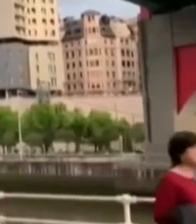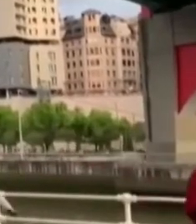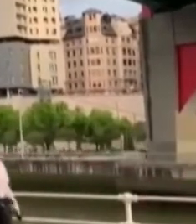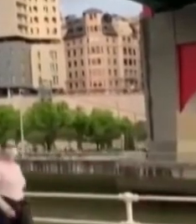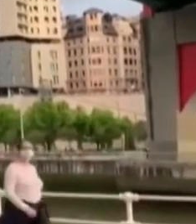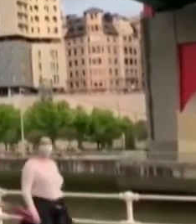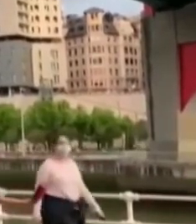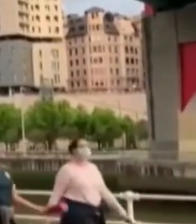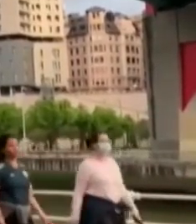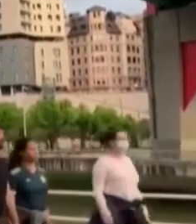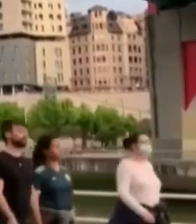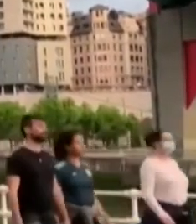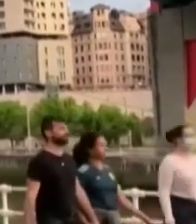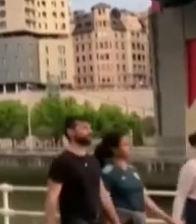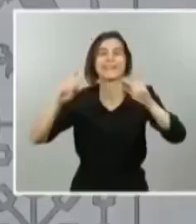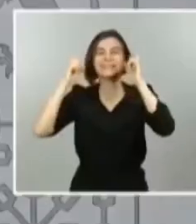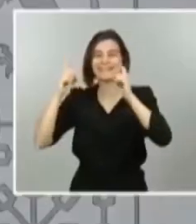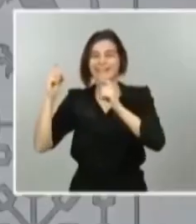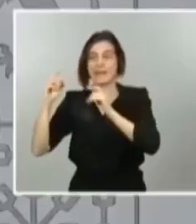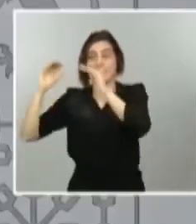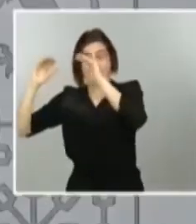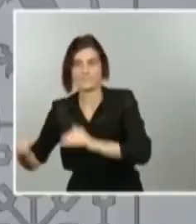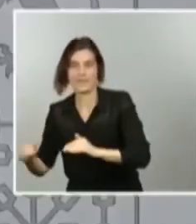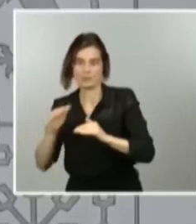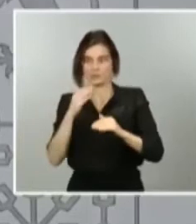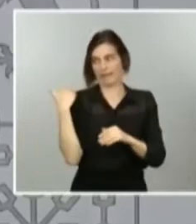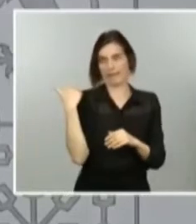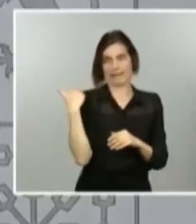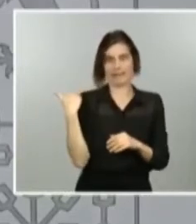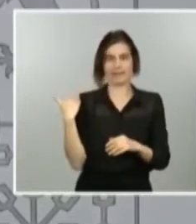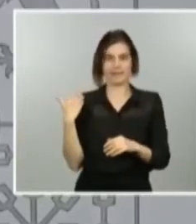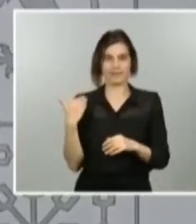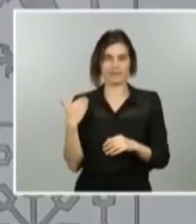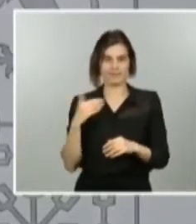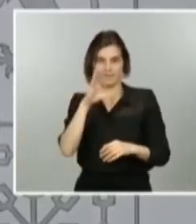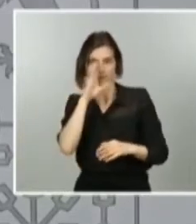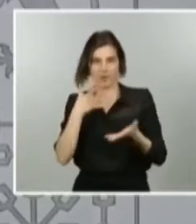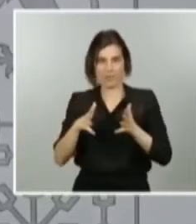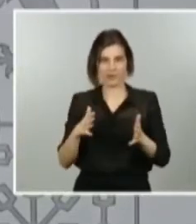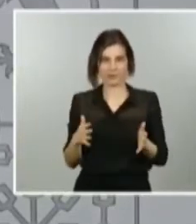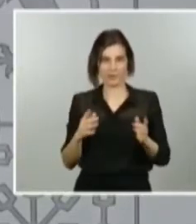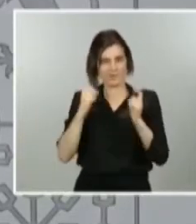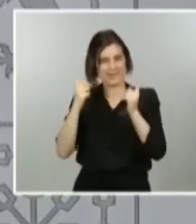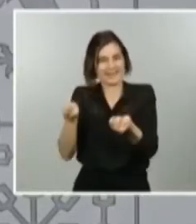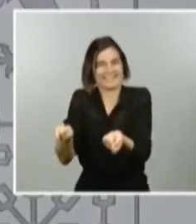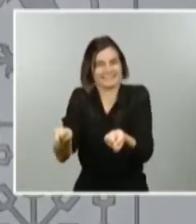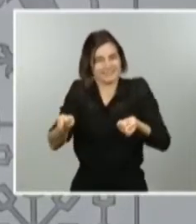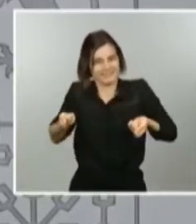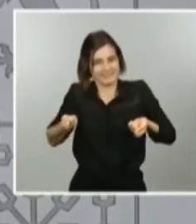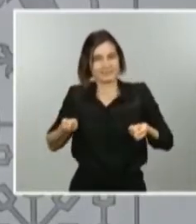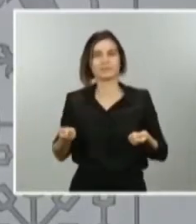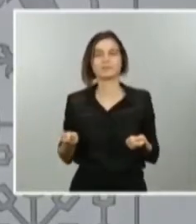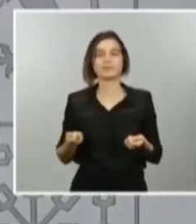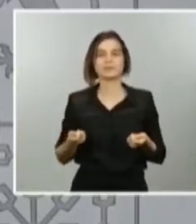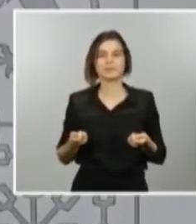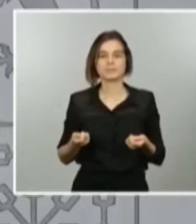clima... no en Barcelona en sí, porque Barcelona sí que siempre estuvo bastante afectada durante todo este trance, pero en las